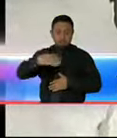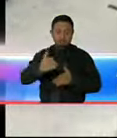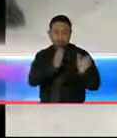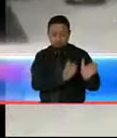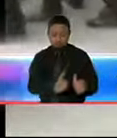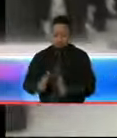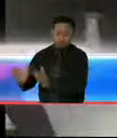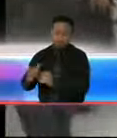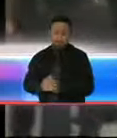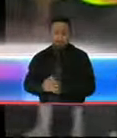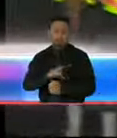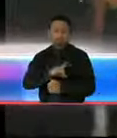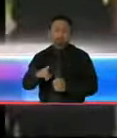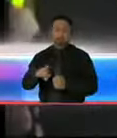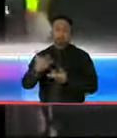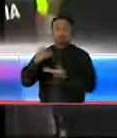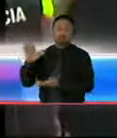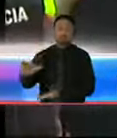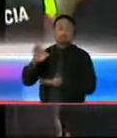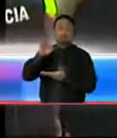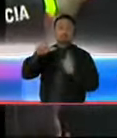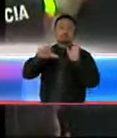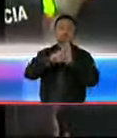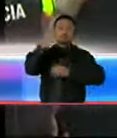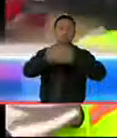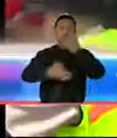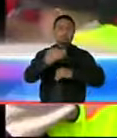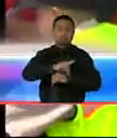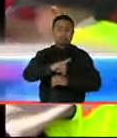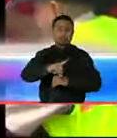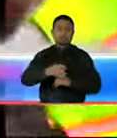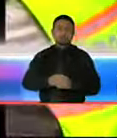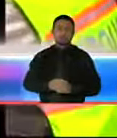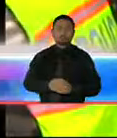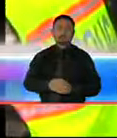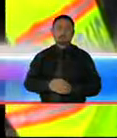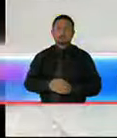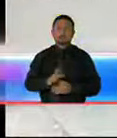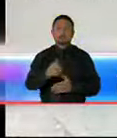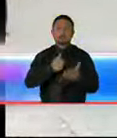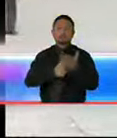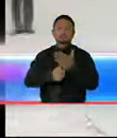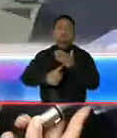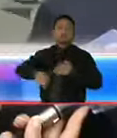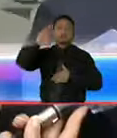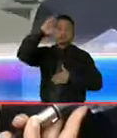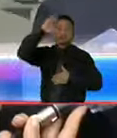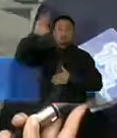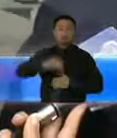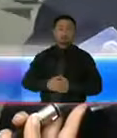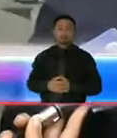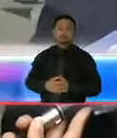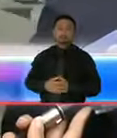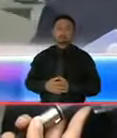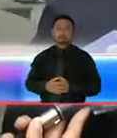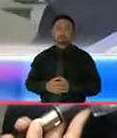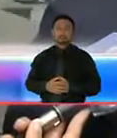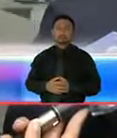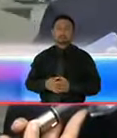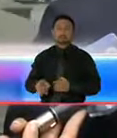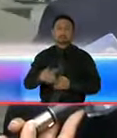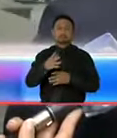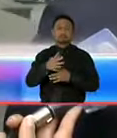Nacional, entregando su representación legal, judicial y extrajudicial al Ministerio del Interior. Esto violenta la